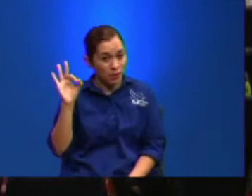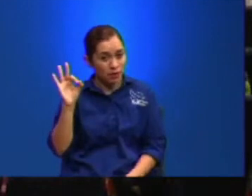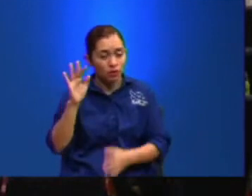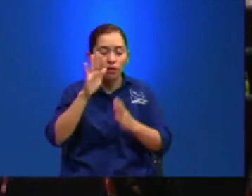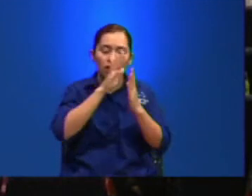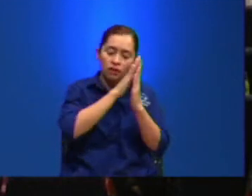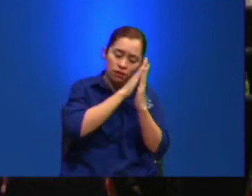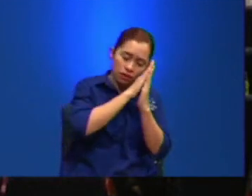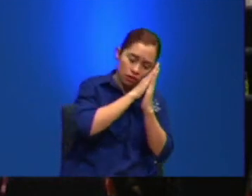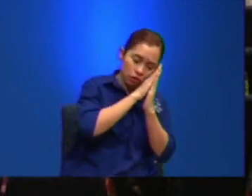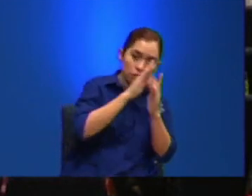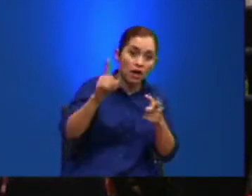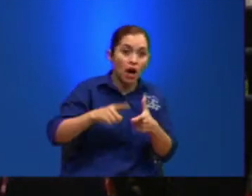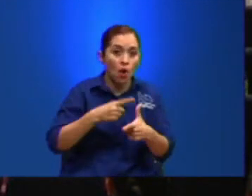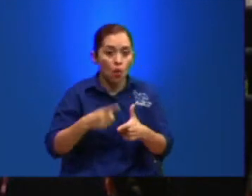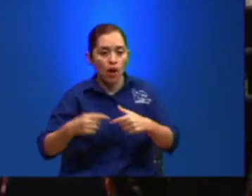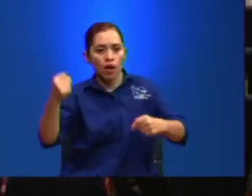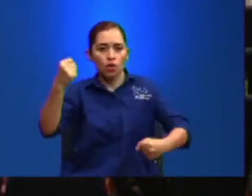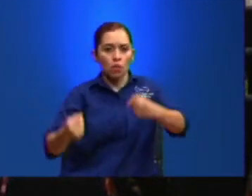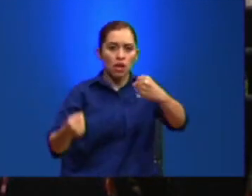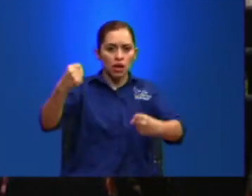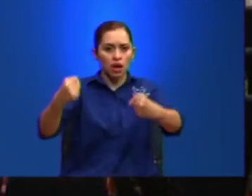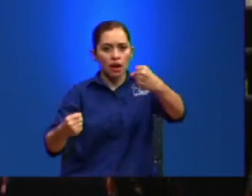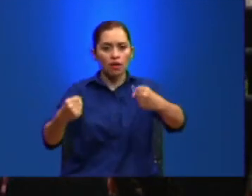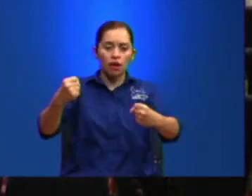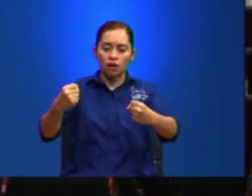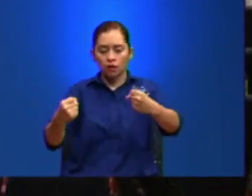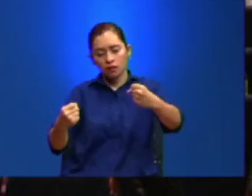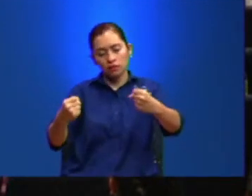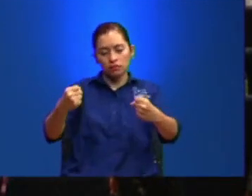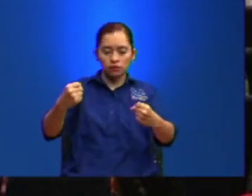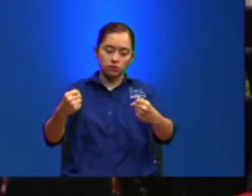que él iba manejando y él se empezaba a ser así